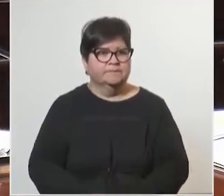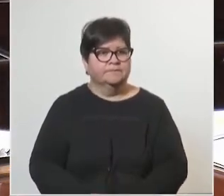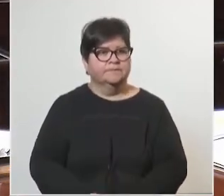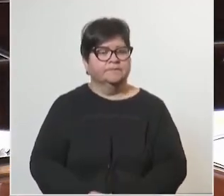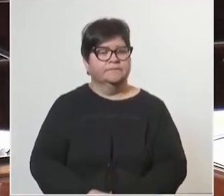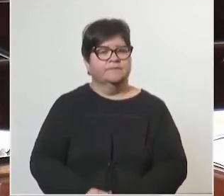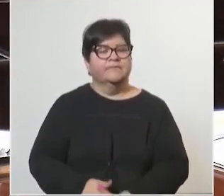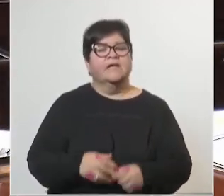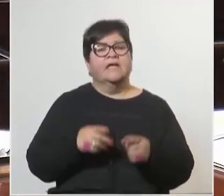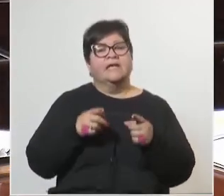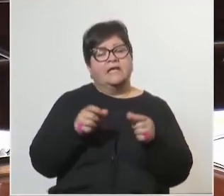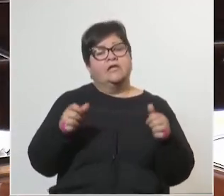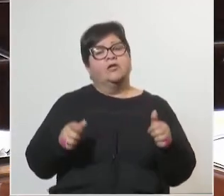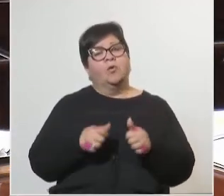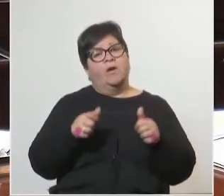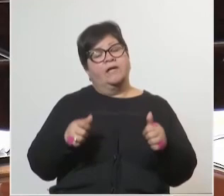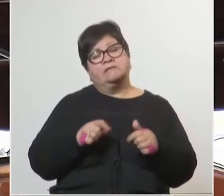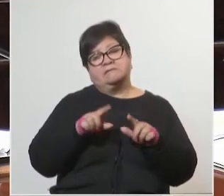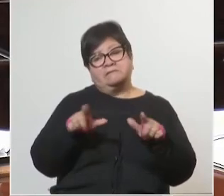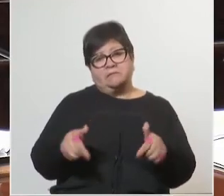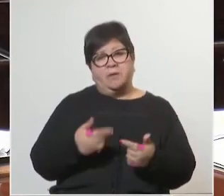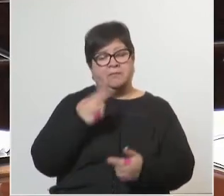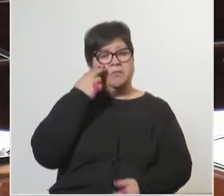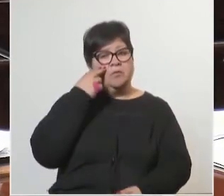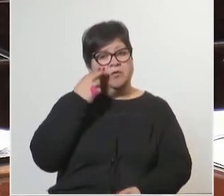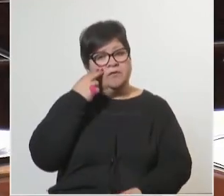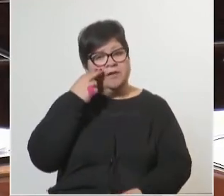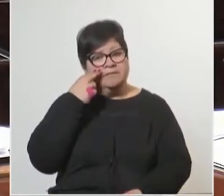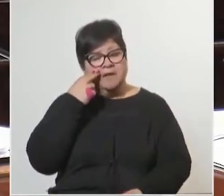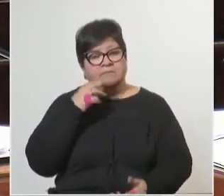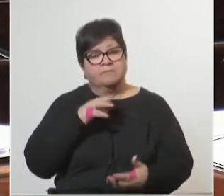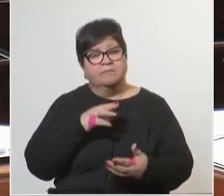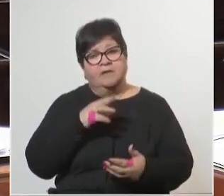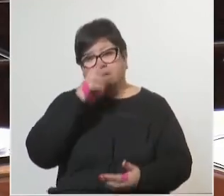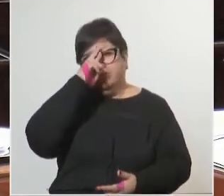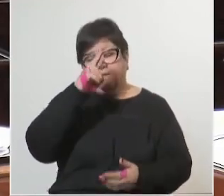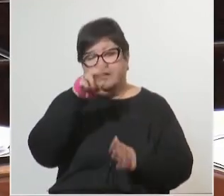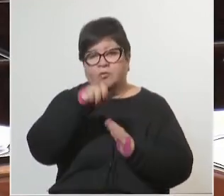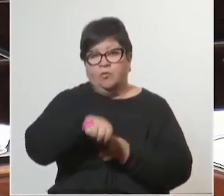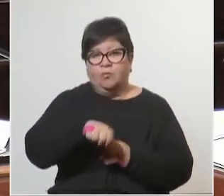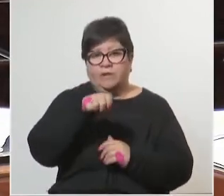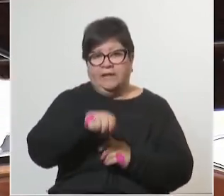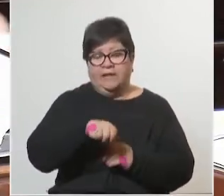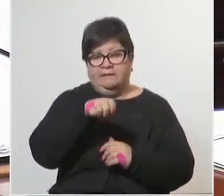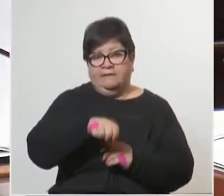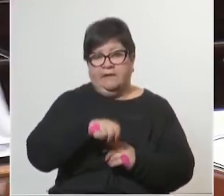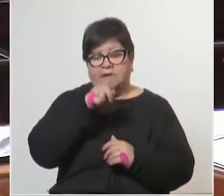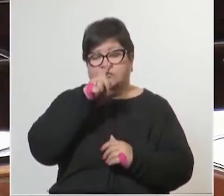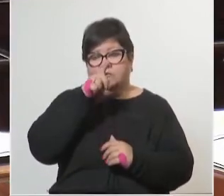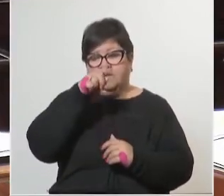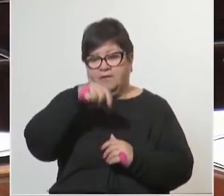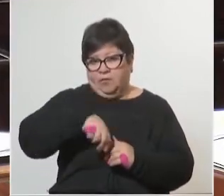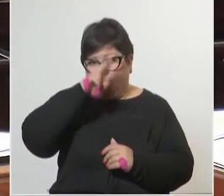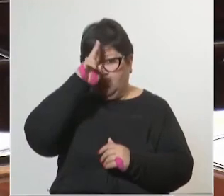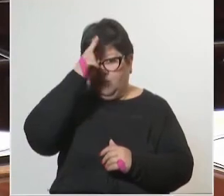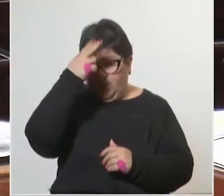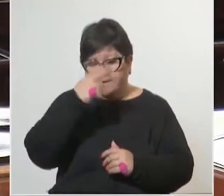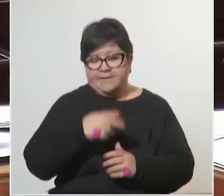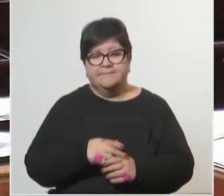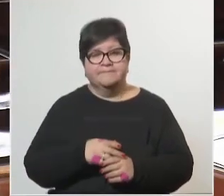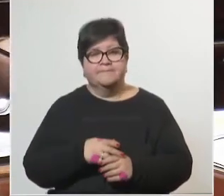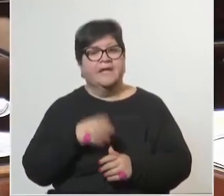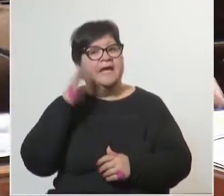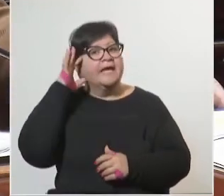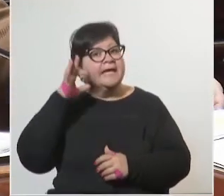Y lo ha hecho sin inconvenientes desde el punto de vista jurídico, por lo que no cambiaría esencialmente este aspecto. Yo creo que